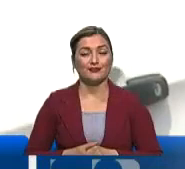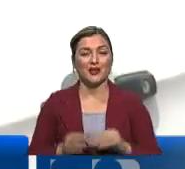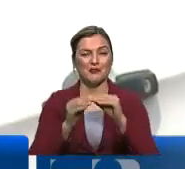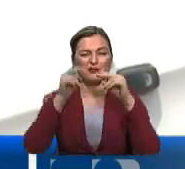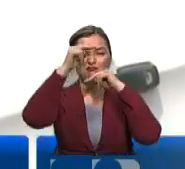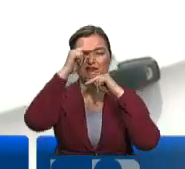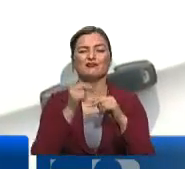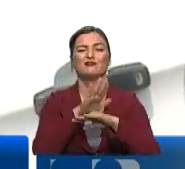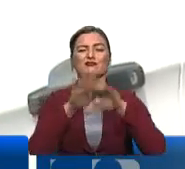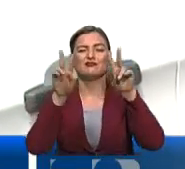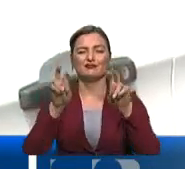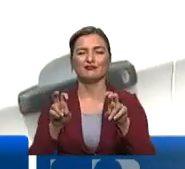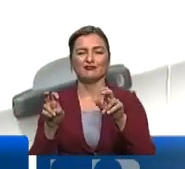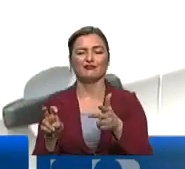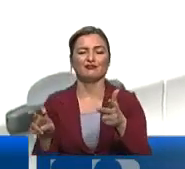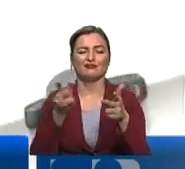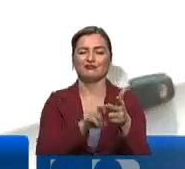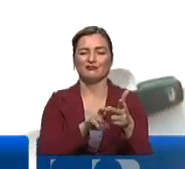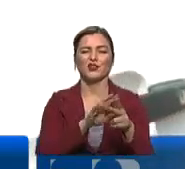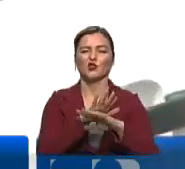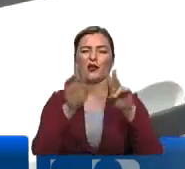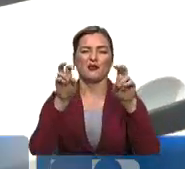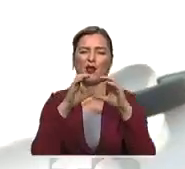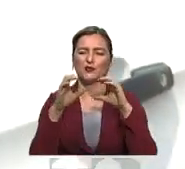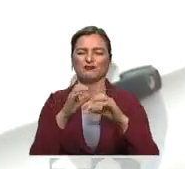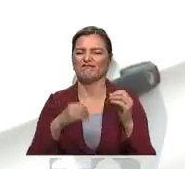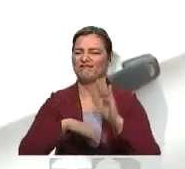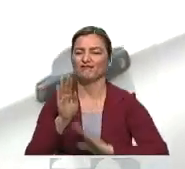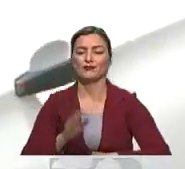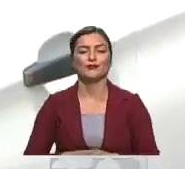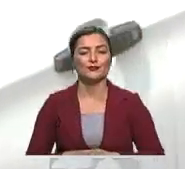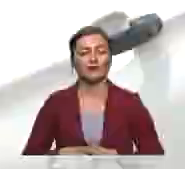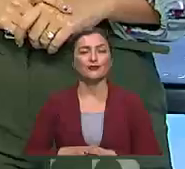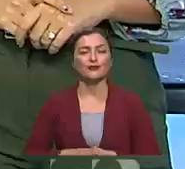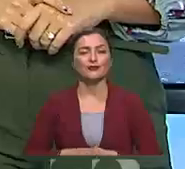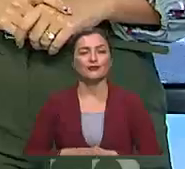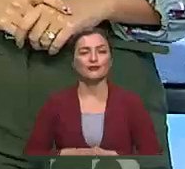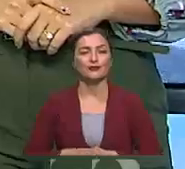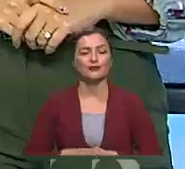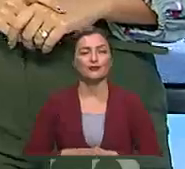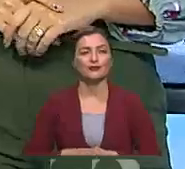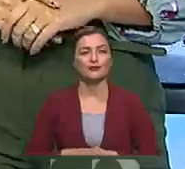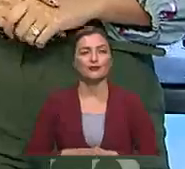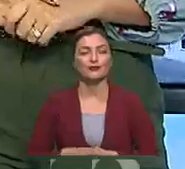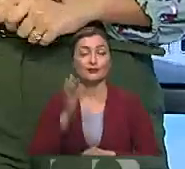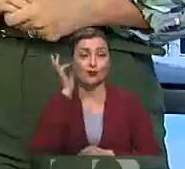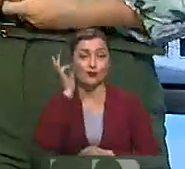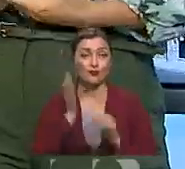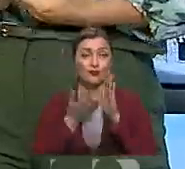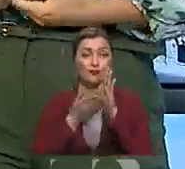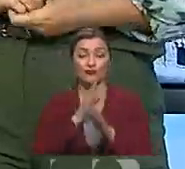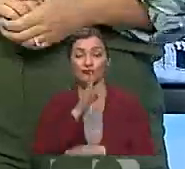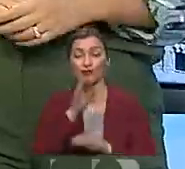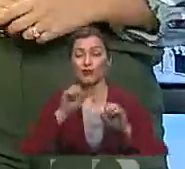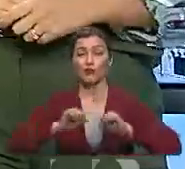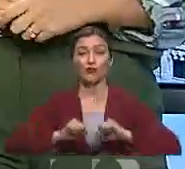hablar con ellas cuando tomen una de sus unidades. Catalina García, 24 horas. Y es que las mujeres vamos demostrando siempre